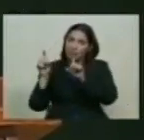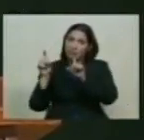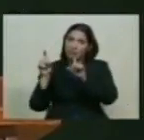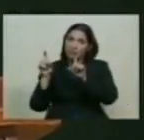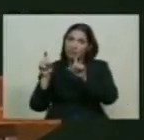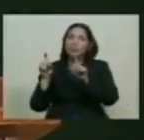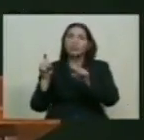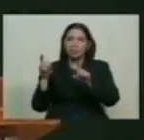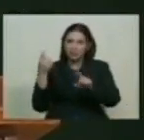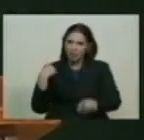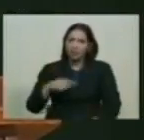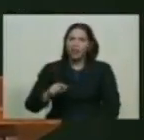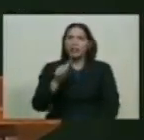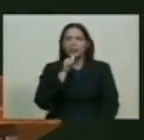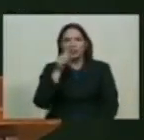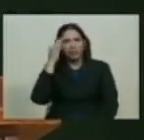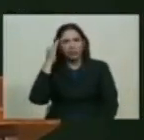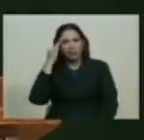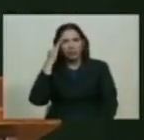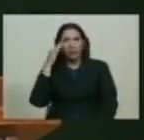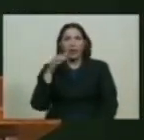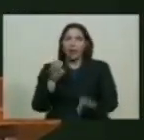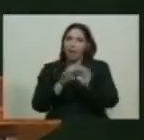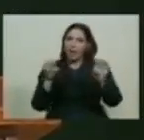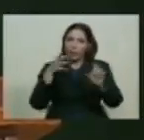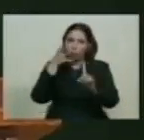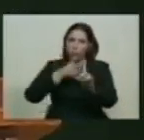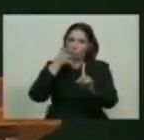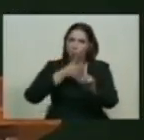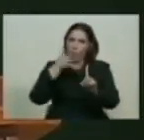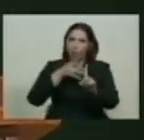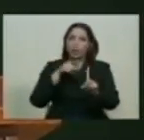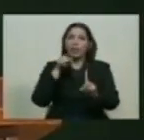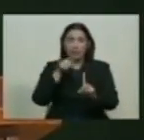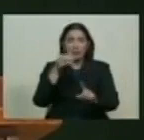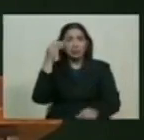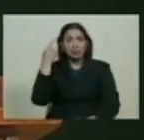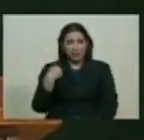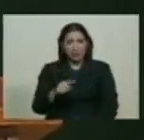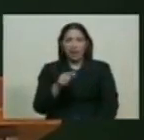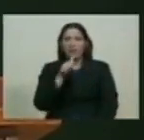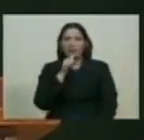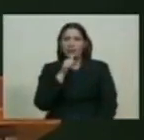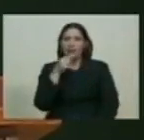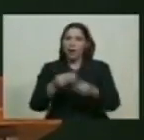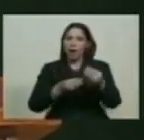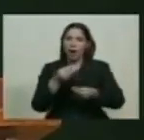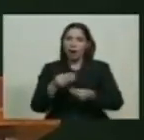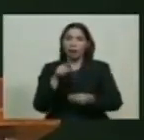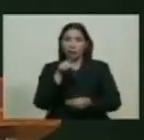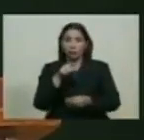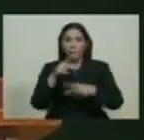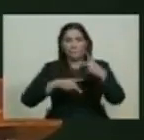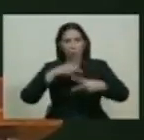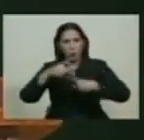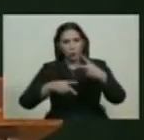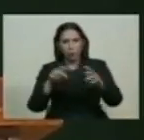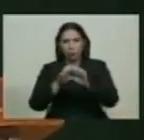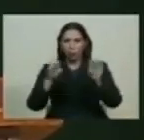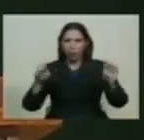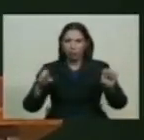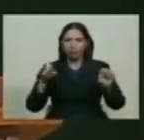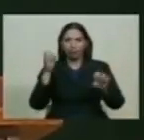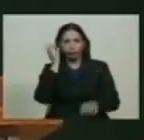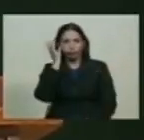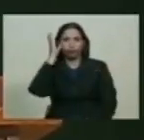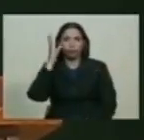sepa. Eduquen y tendrán quien haga. Palabras sabias que orientan el proceso educativo más a la creatividad, al